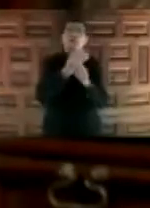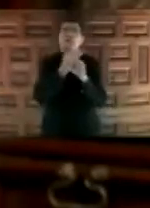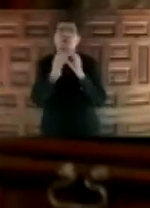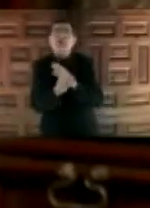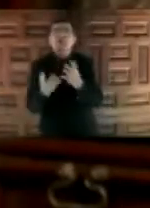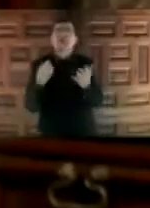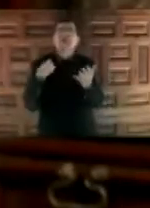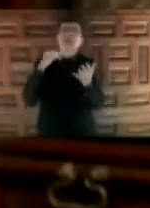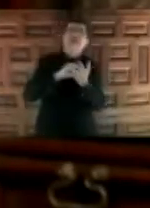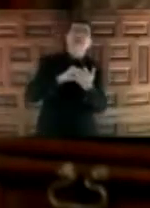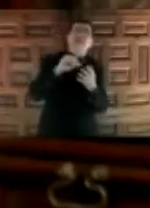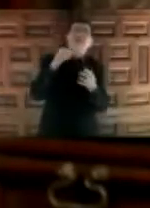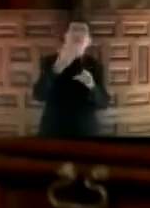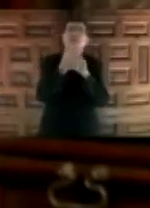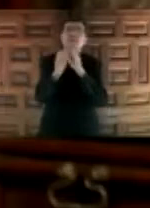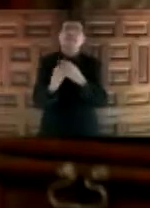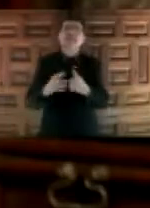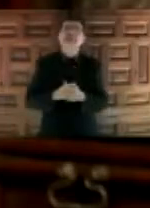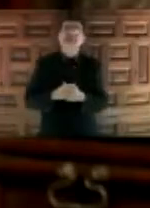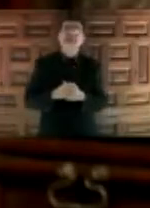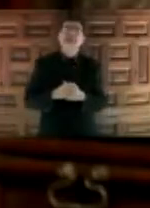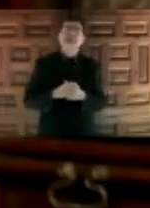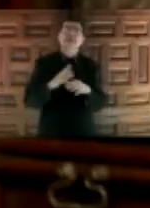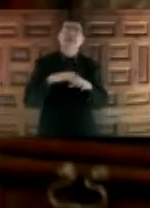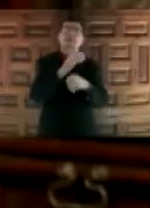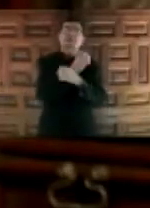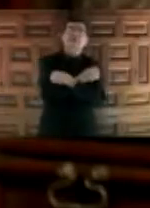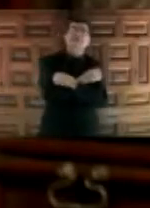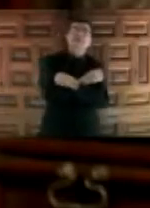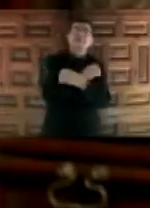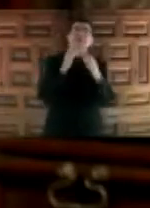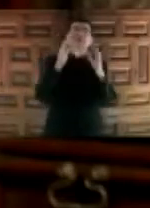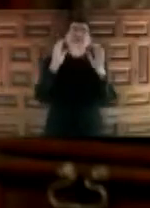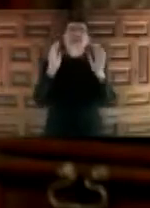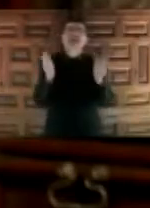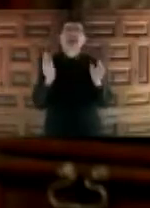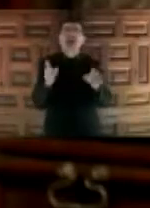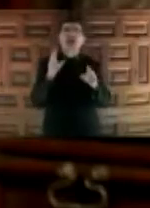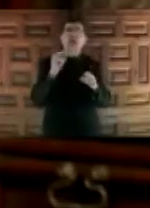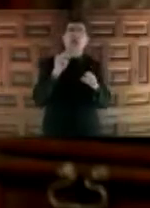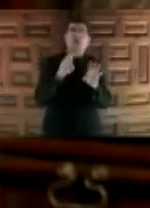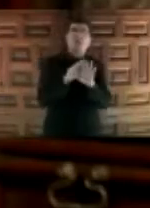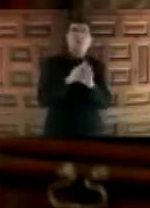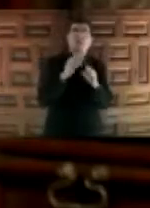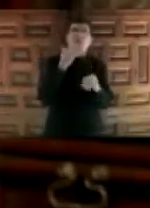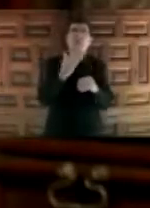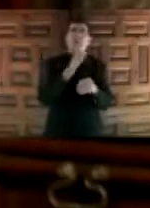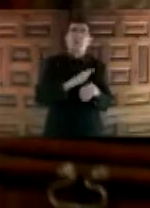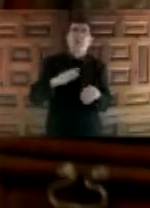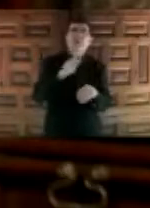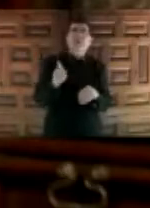actores de otras esferas de la vida social, bajo el entendido de que la educación ya no es más, como muchos otros bienes públicos, algo